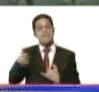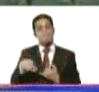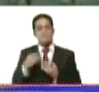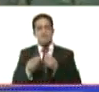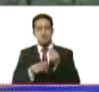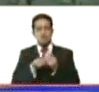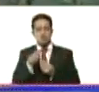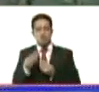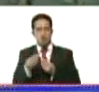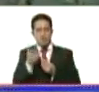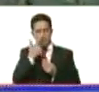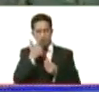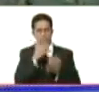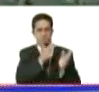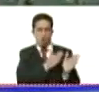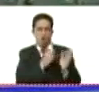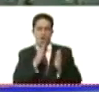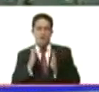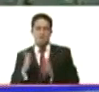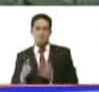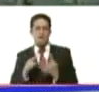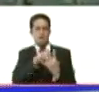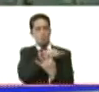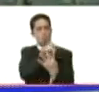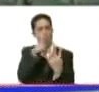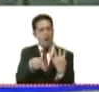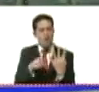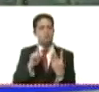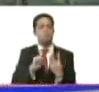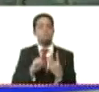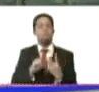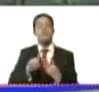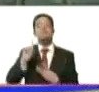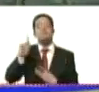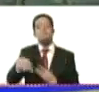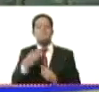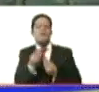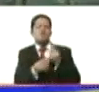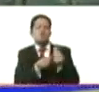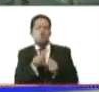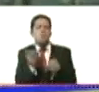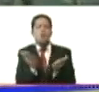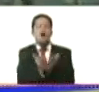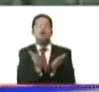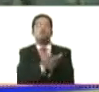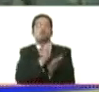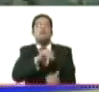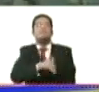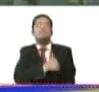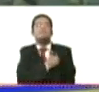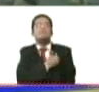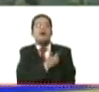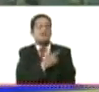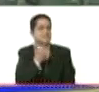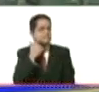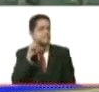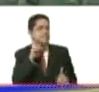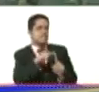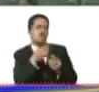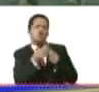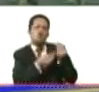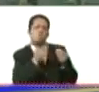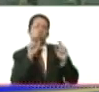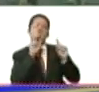cuatro componentes. El eje de la carrera militar y el fortalecimiento del talento humano y la